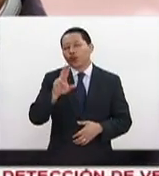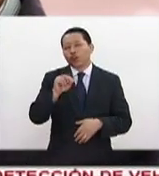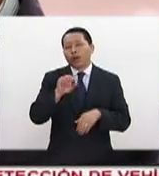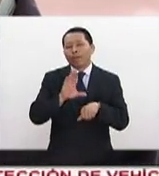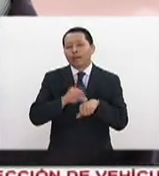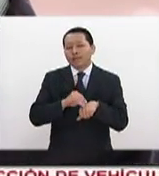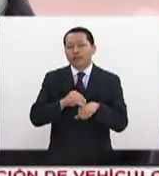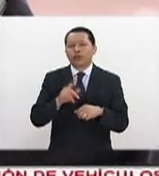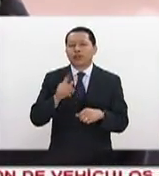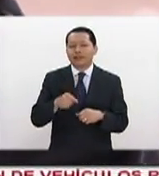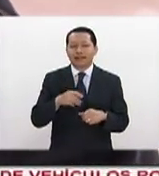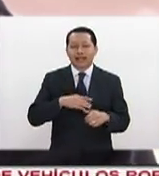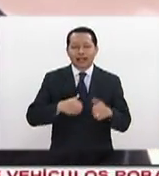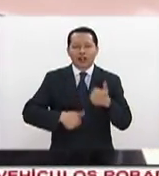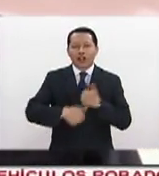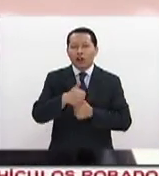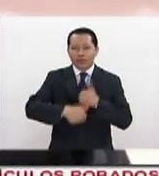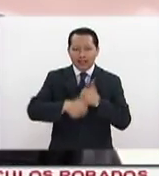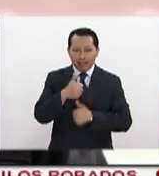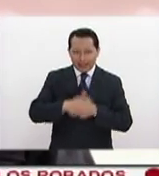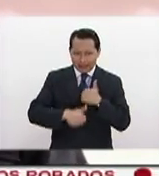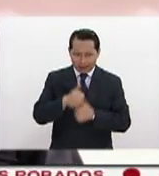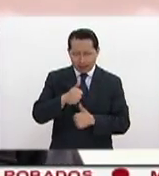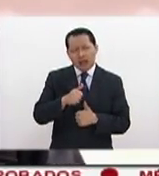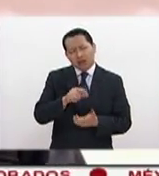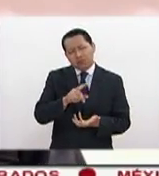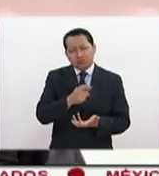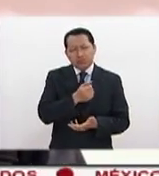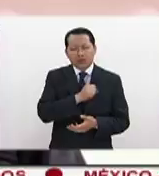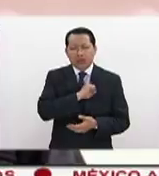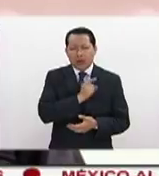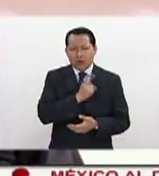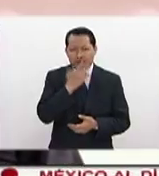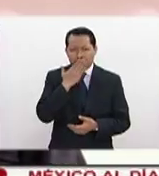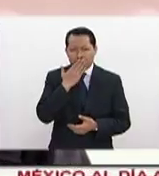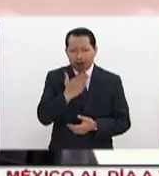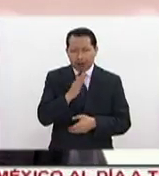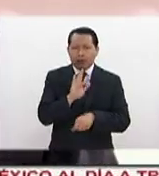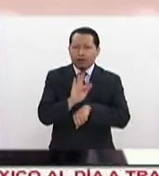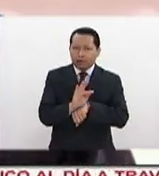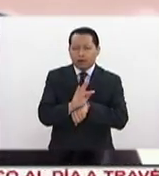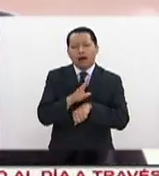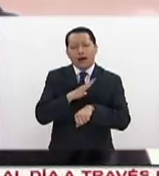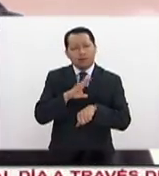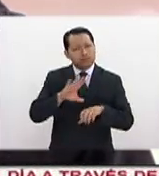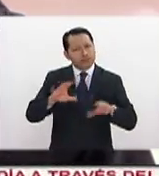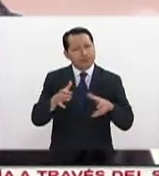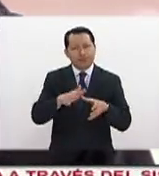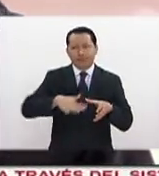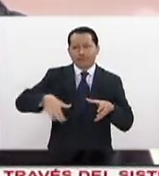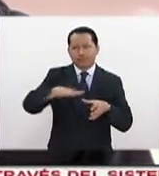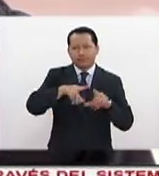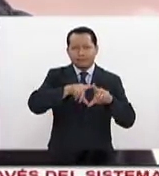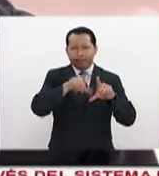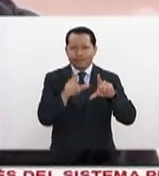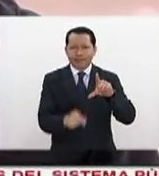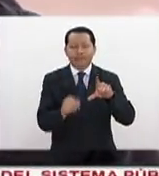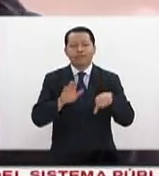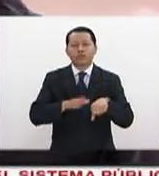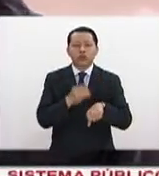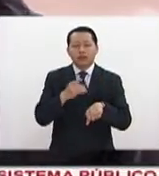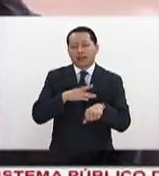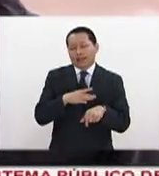permitamos que la competencia democrática, que es sana, que es favorable a nuestra condición de país por su